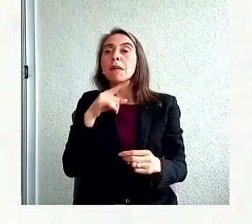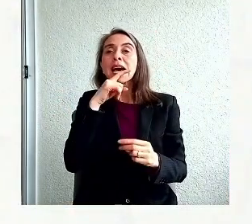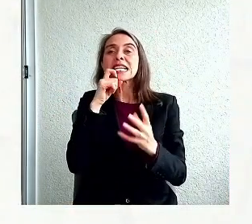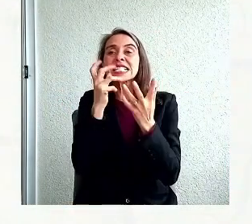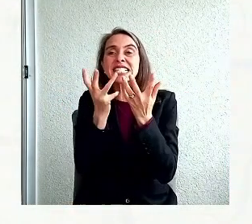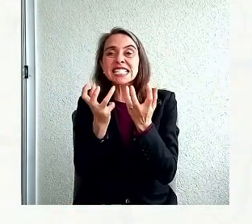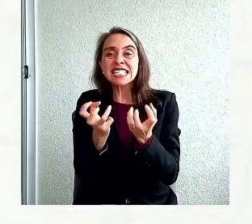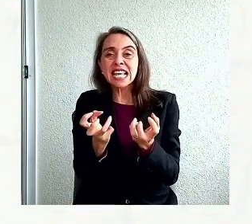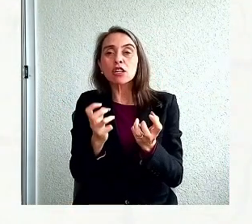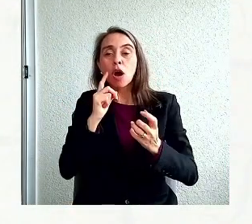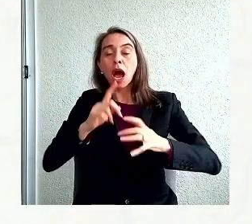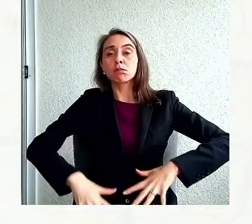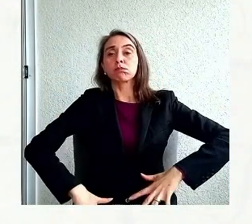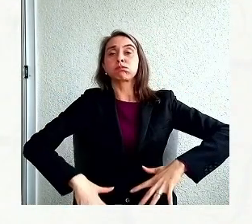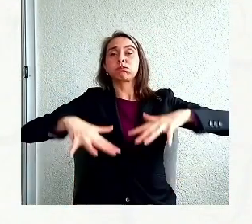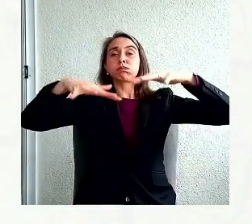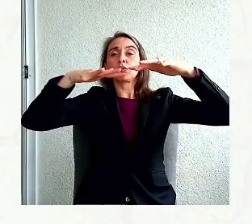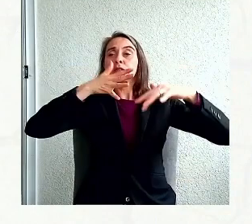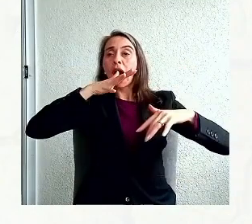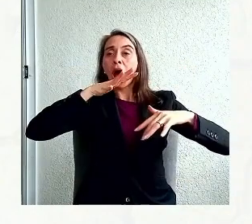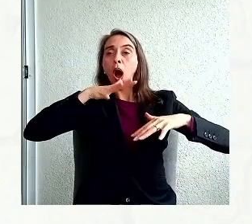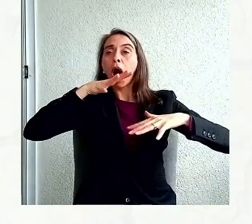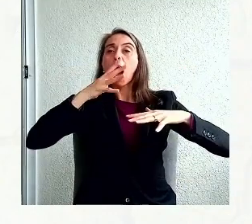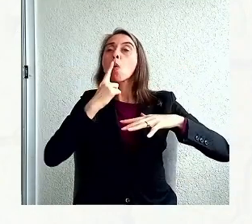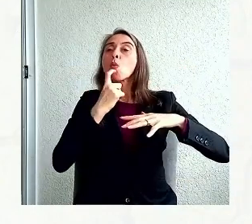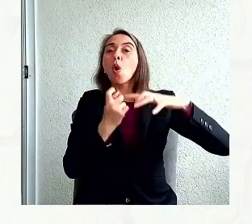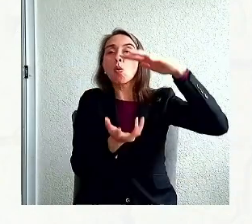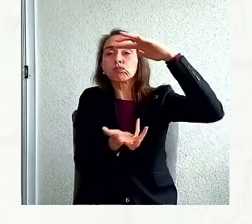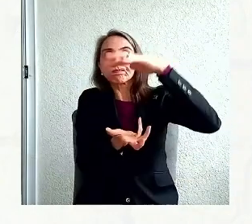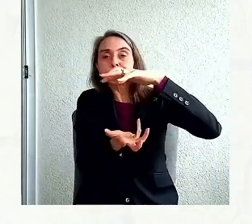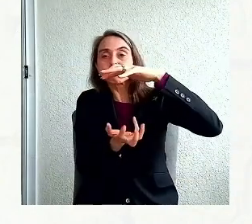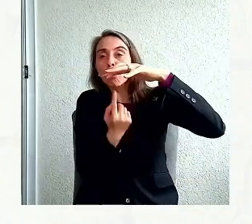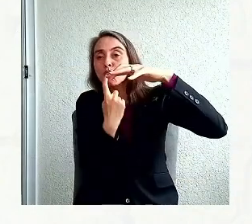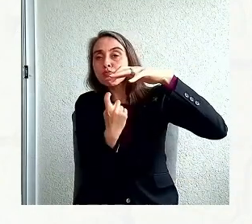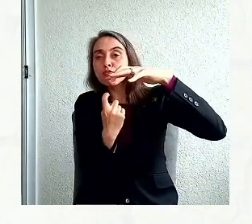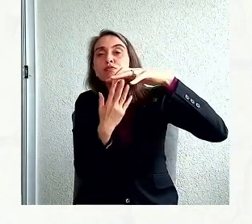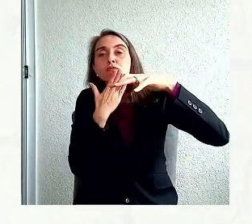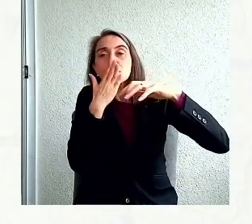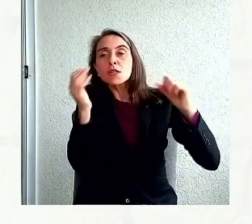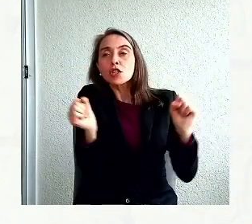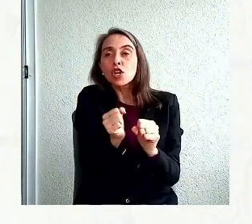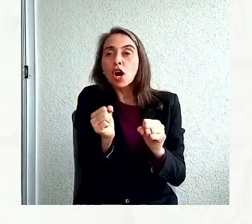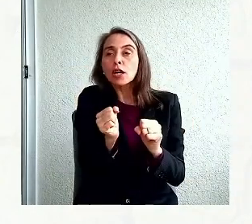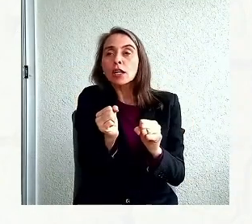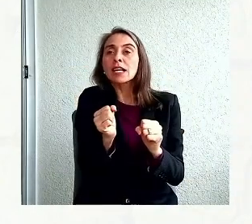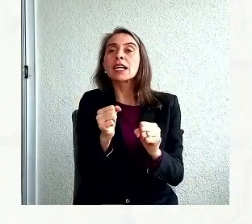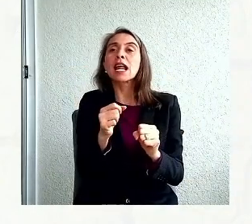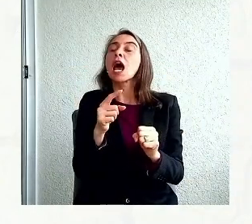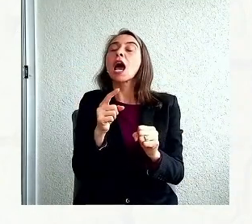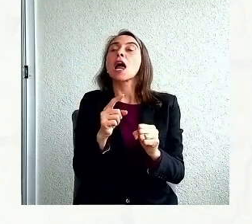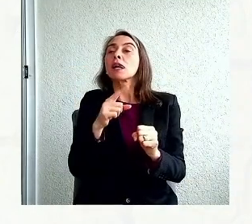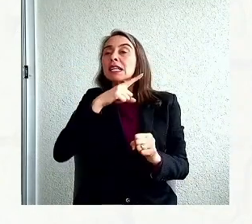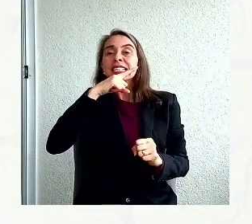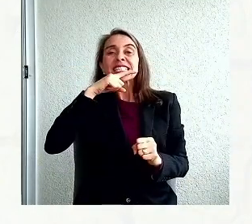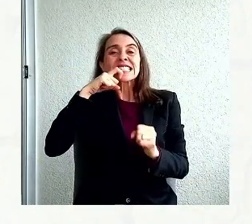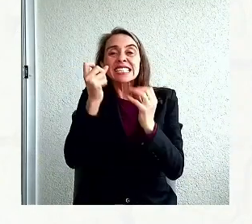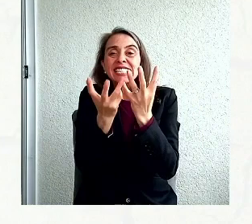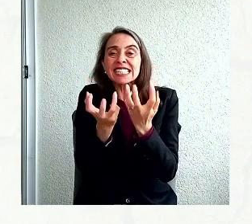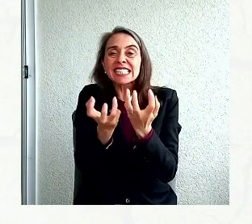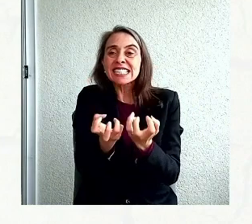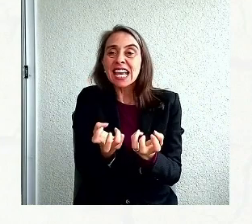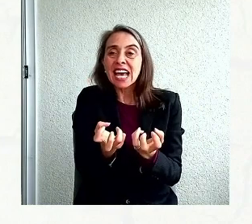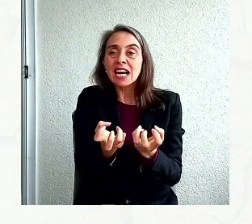congelada, por lo tanto se produce una sequía que impide que digamos, los organismos también se desarrollen